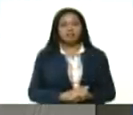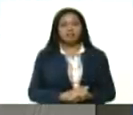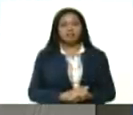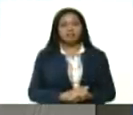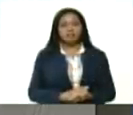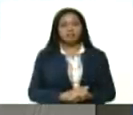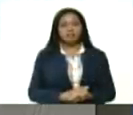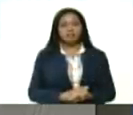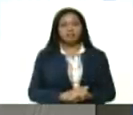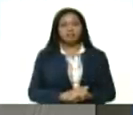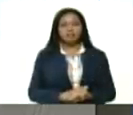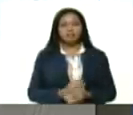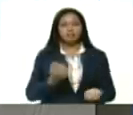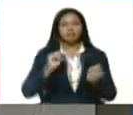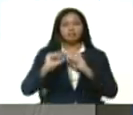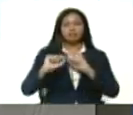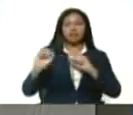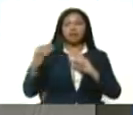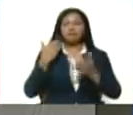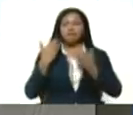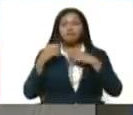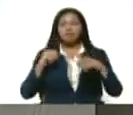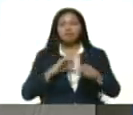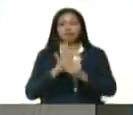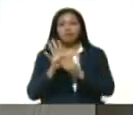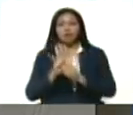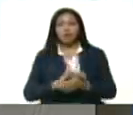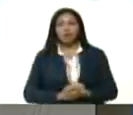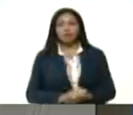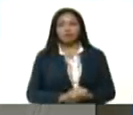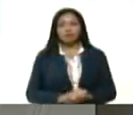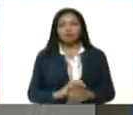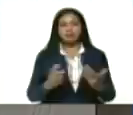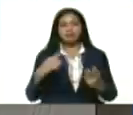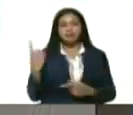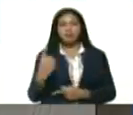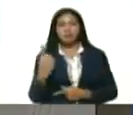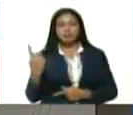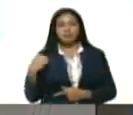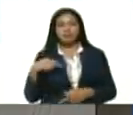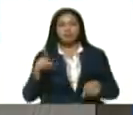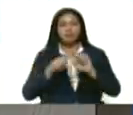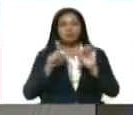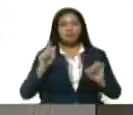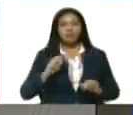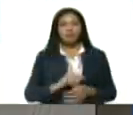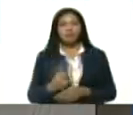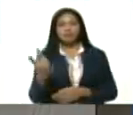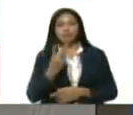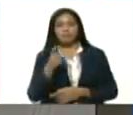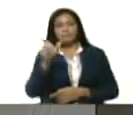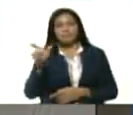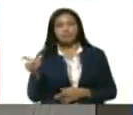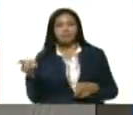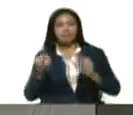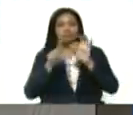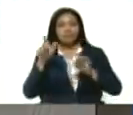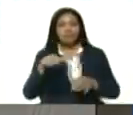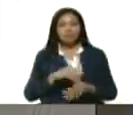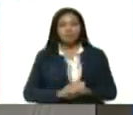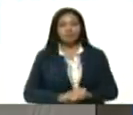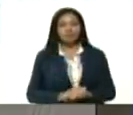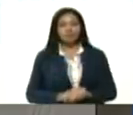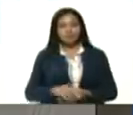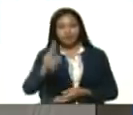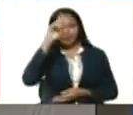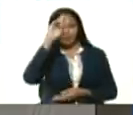para evitar el contagio por COVID-19? Pues que solamente tendríamos que contar estos dos nuevos casos provenientes de